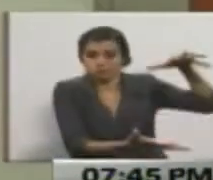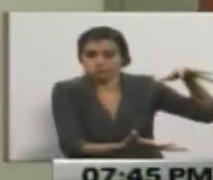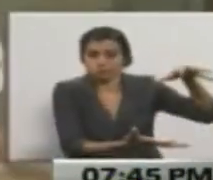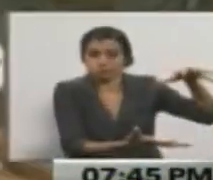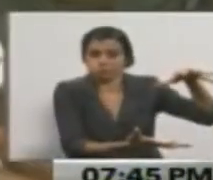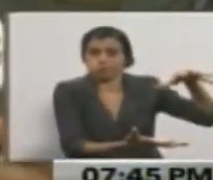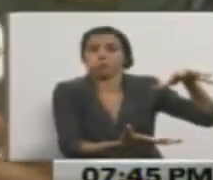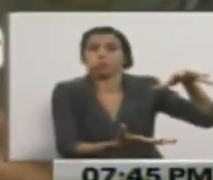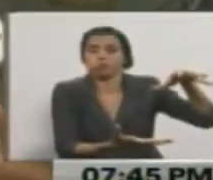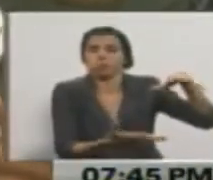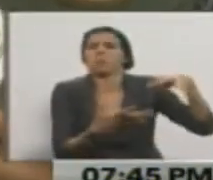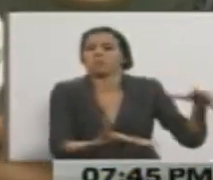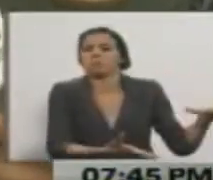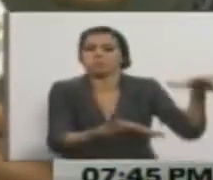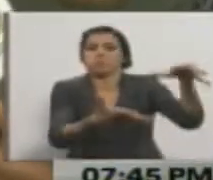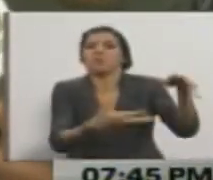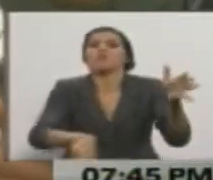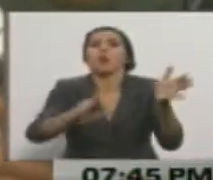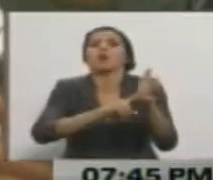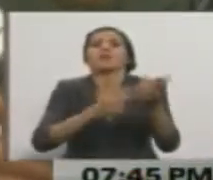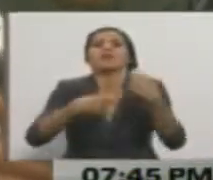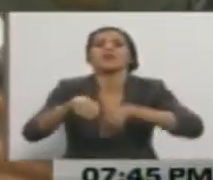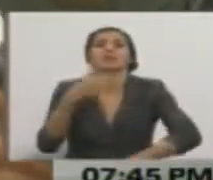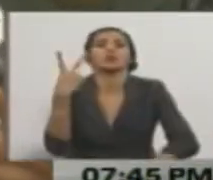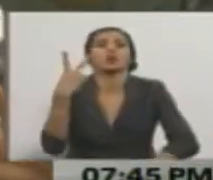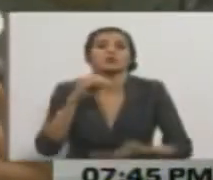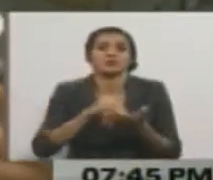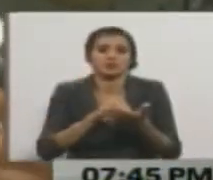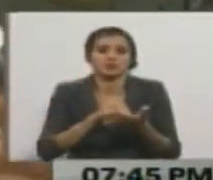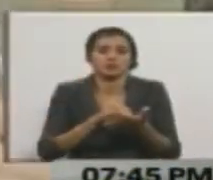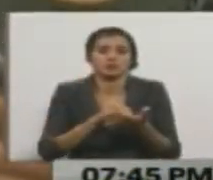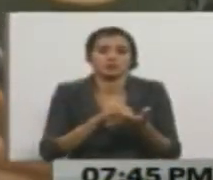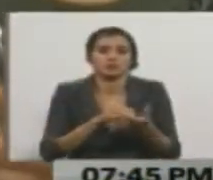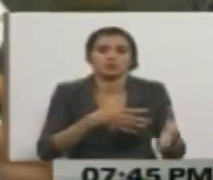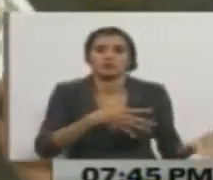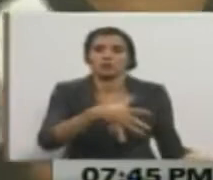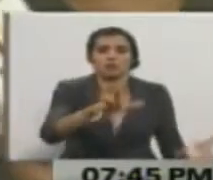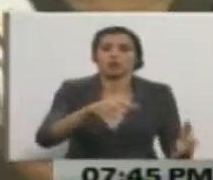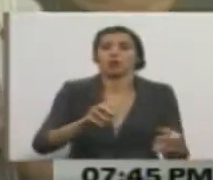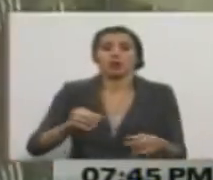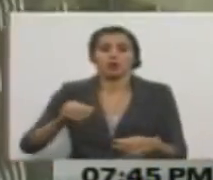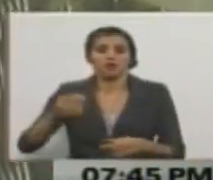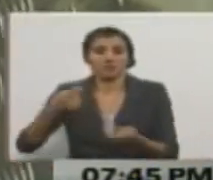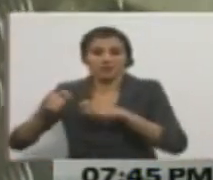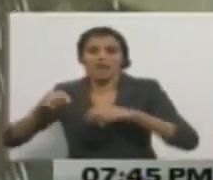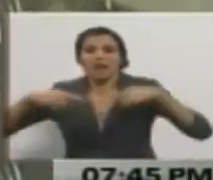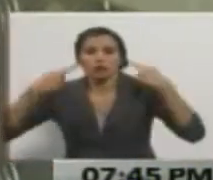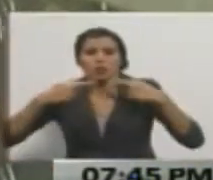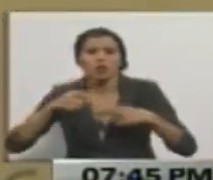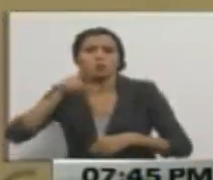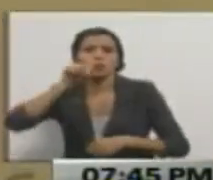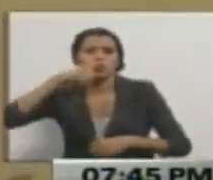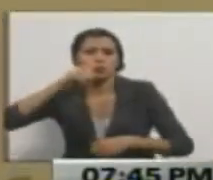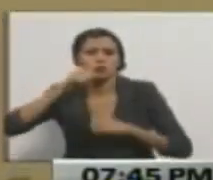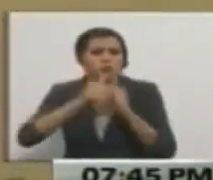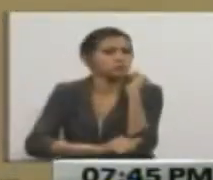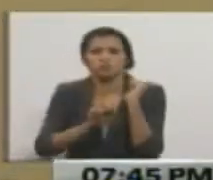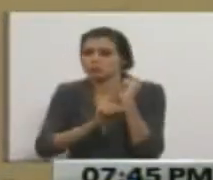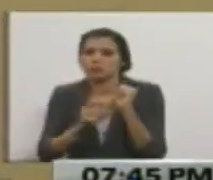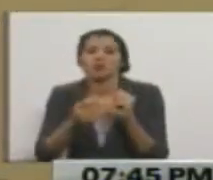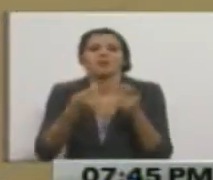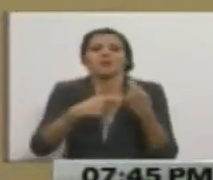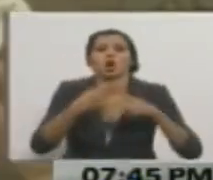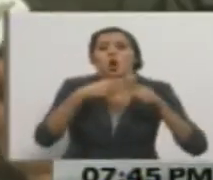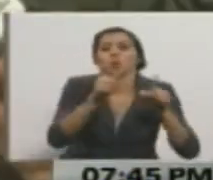importante, para la reventa. ¿Por qué nosotros afirmamos que es desviado para la reventa? Porque en el seguimiento que se le hizo a las